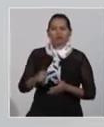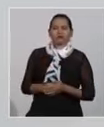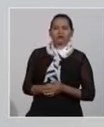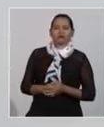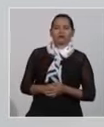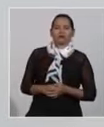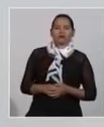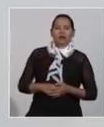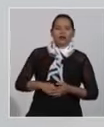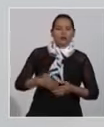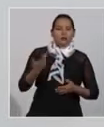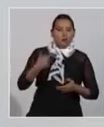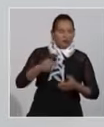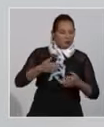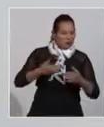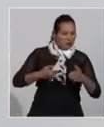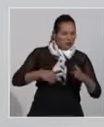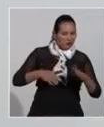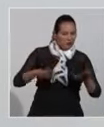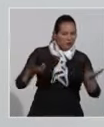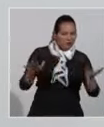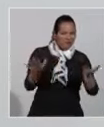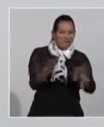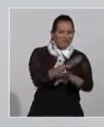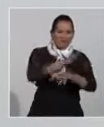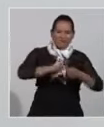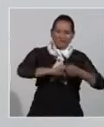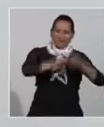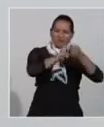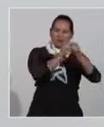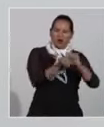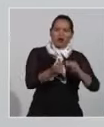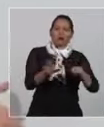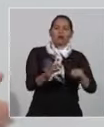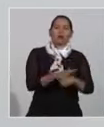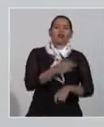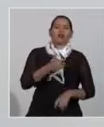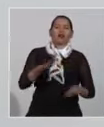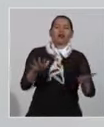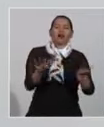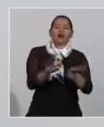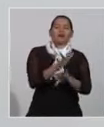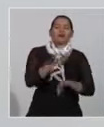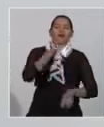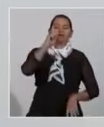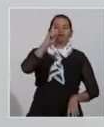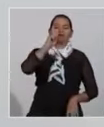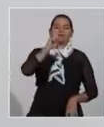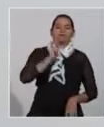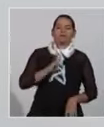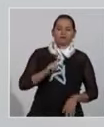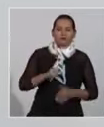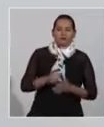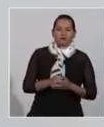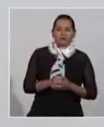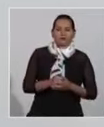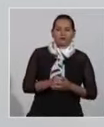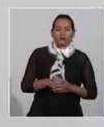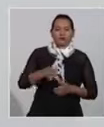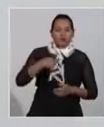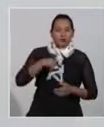Vamos por el cambio que significa ser mujer. Sé que con su apoyo voy a ser la primera